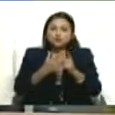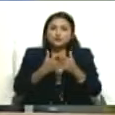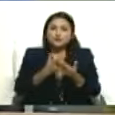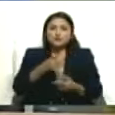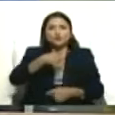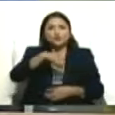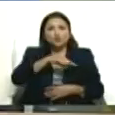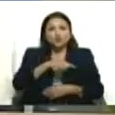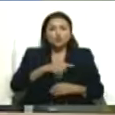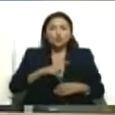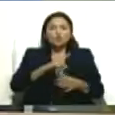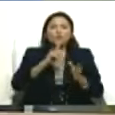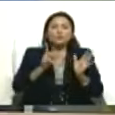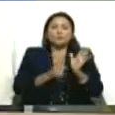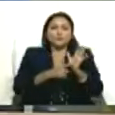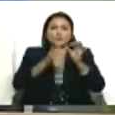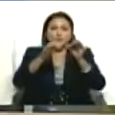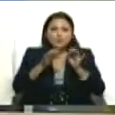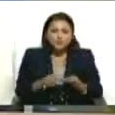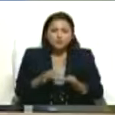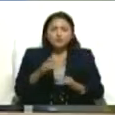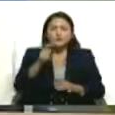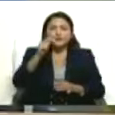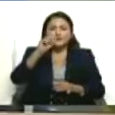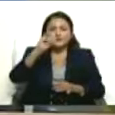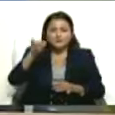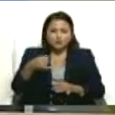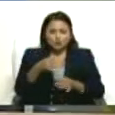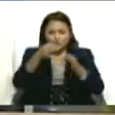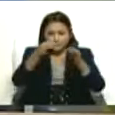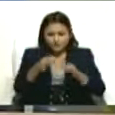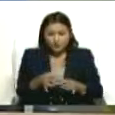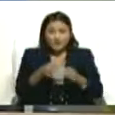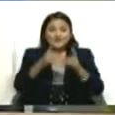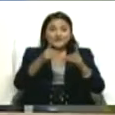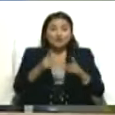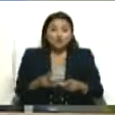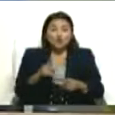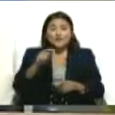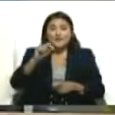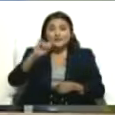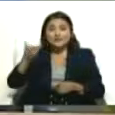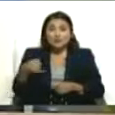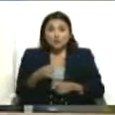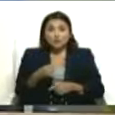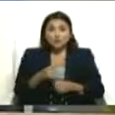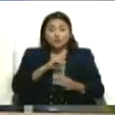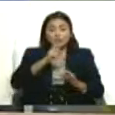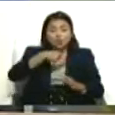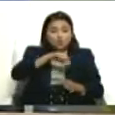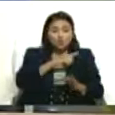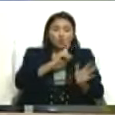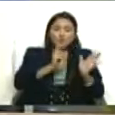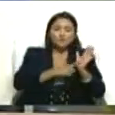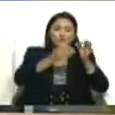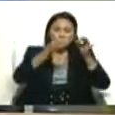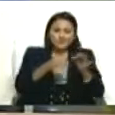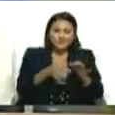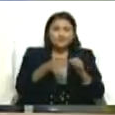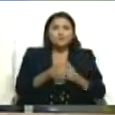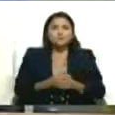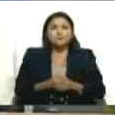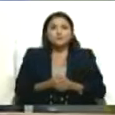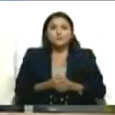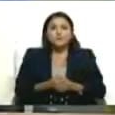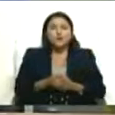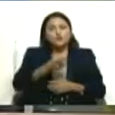el mandato del Tribunal Supremo de Justicia, como debe ser, como poder de uno de los